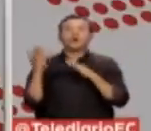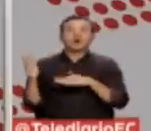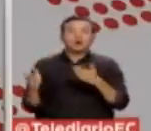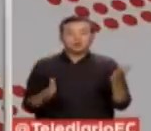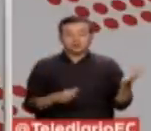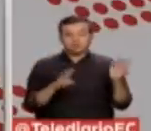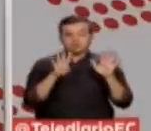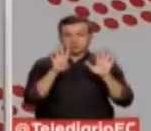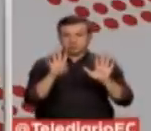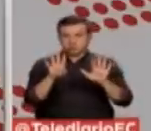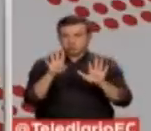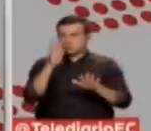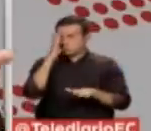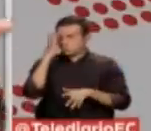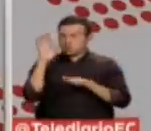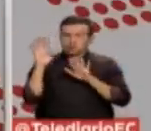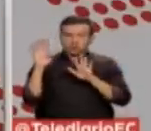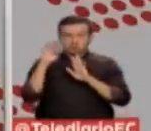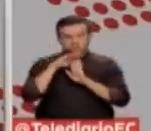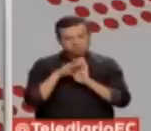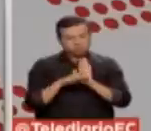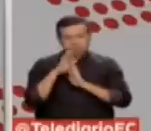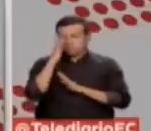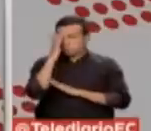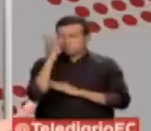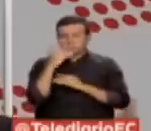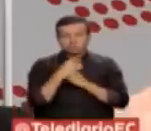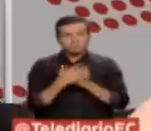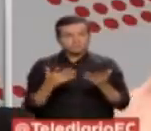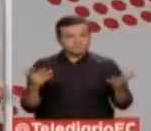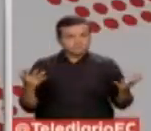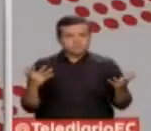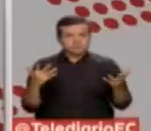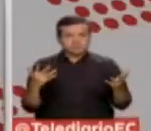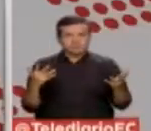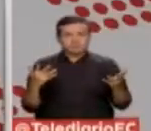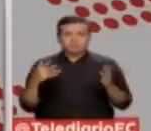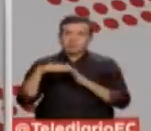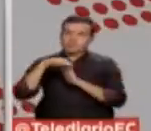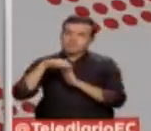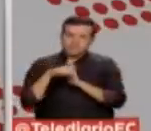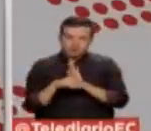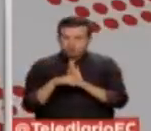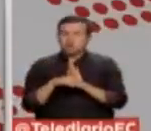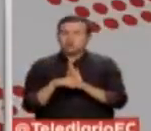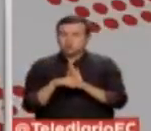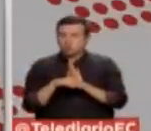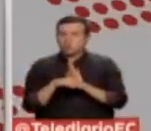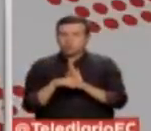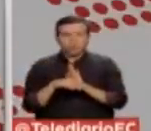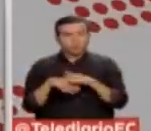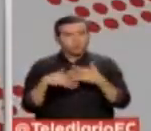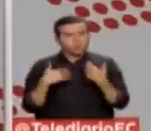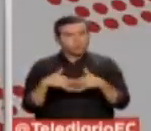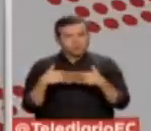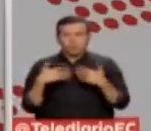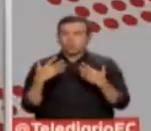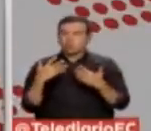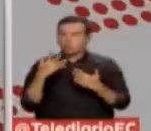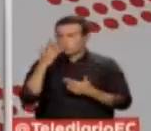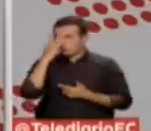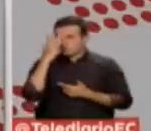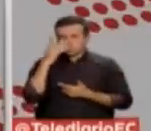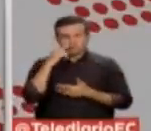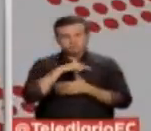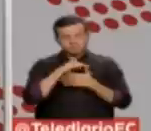feriado esa es una reducción esa es una reducción realmente de dos tercios de la cifra que es una reducción importante A qué se atribuye